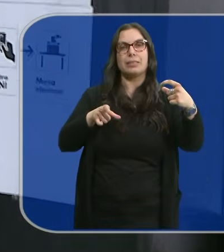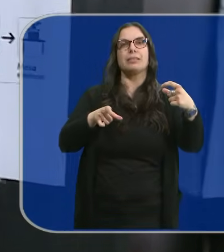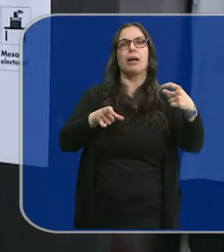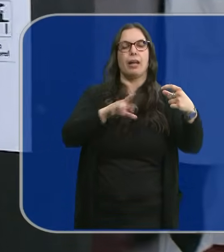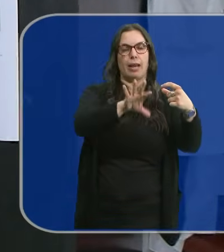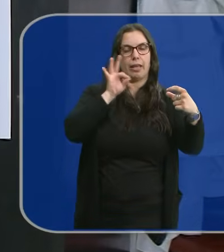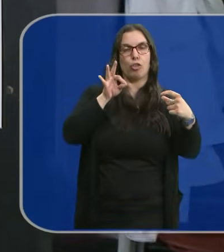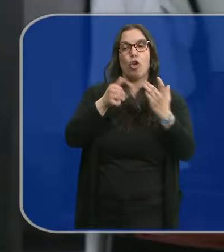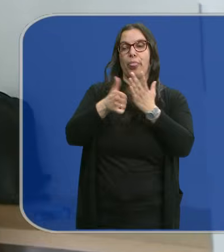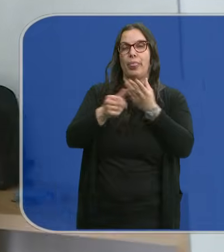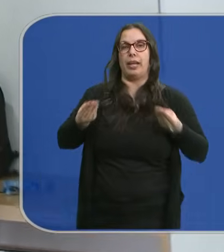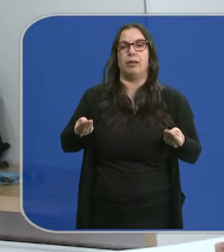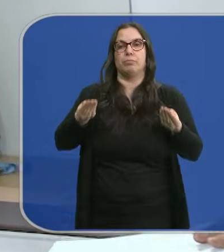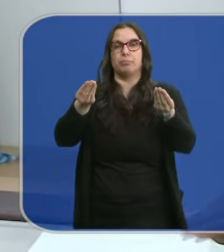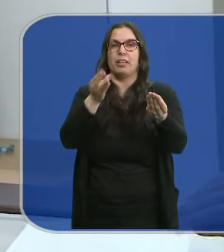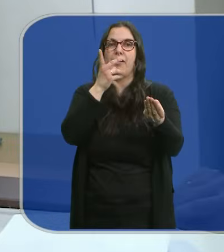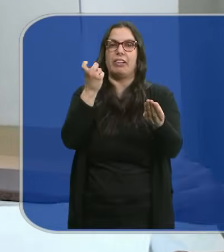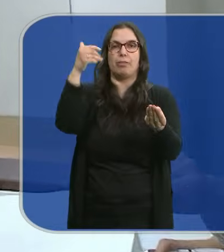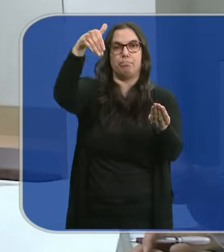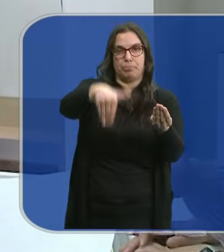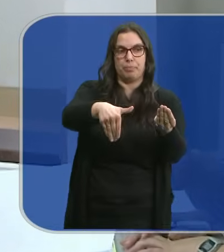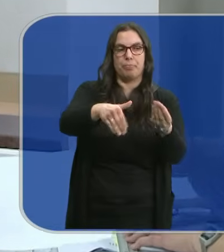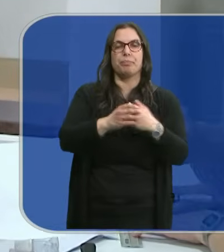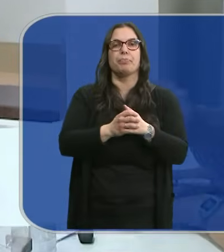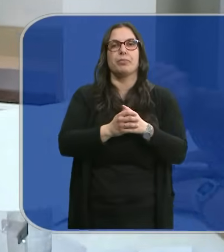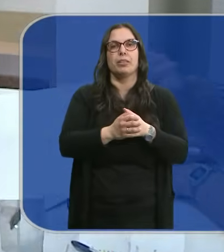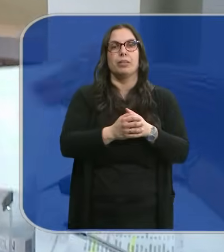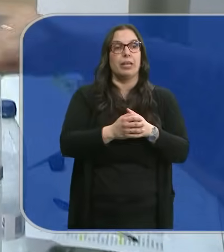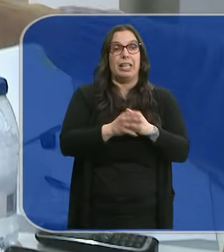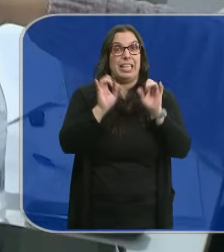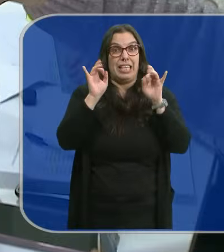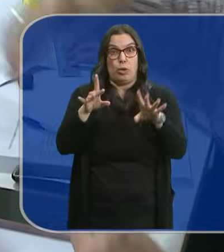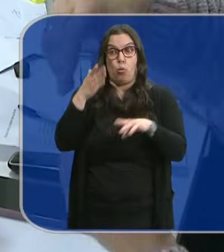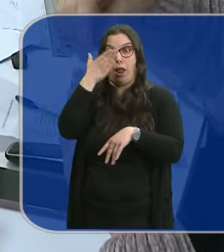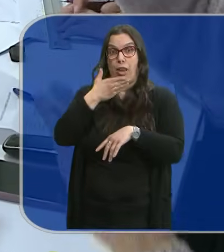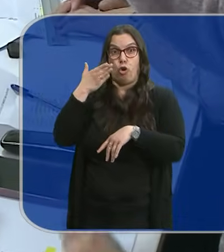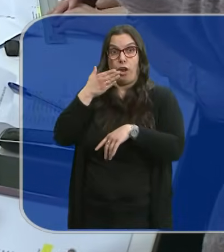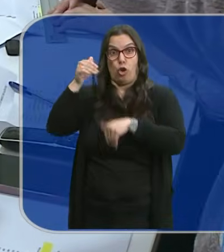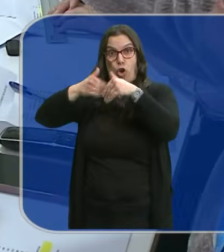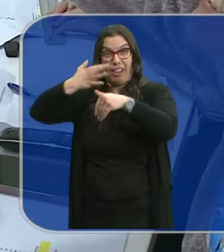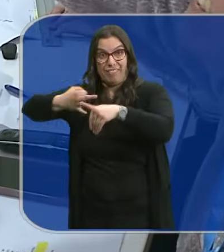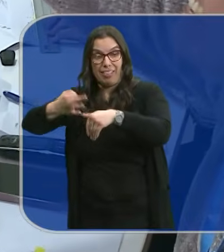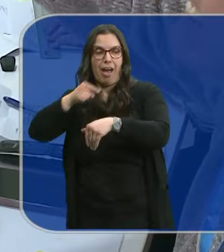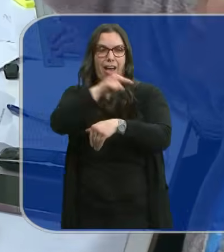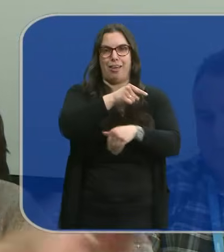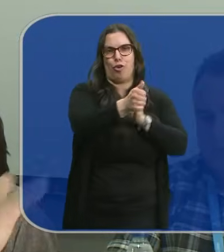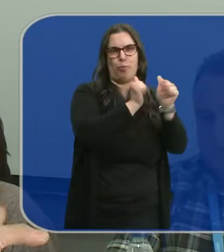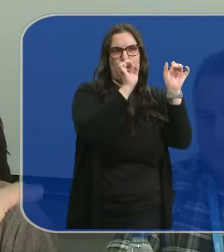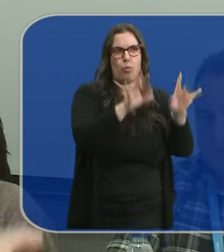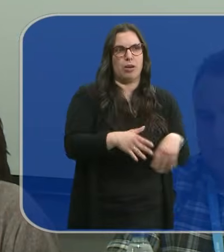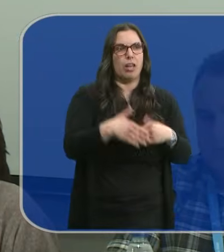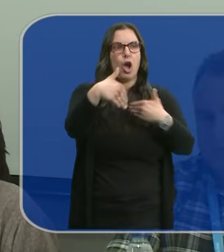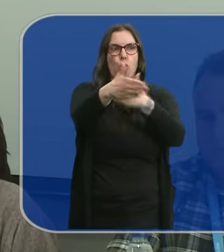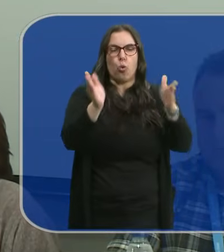DNI en la mano, ya solo queda introducirla en la urna. Todos los elementos que te puedes encontrar en una votación real están aquí.